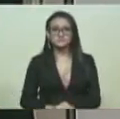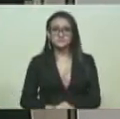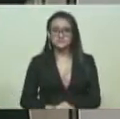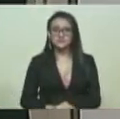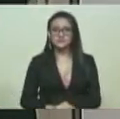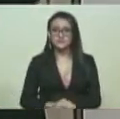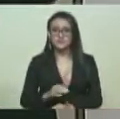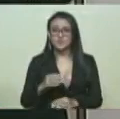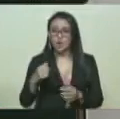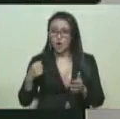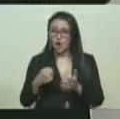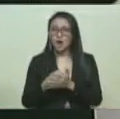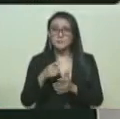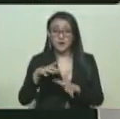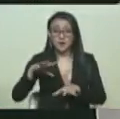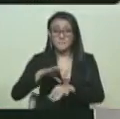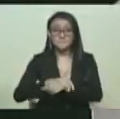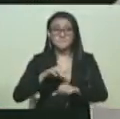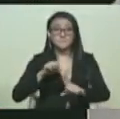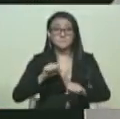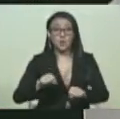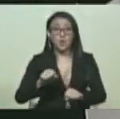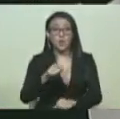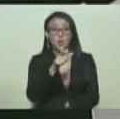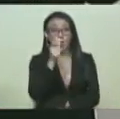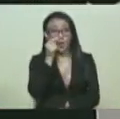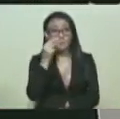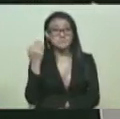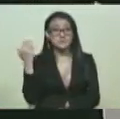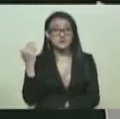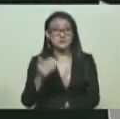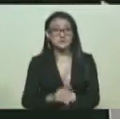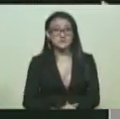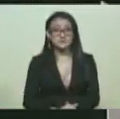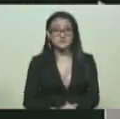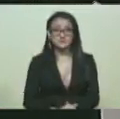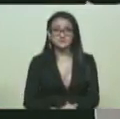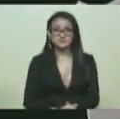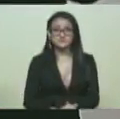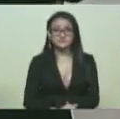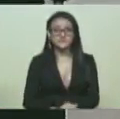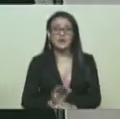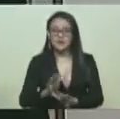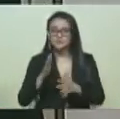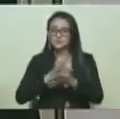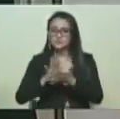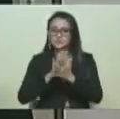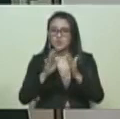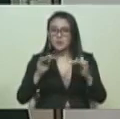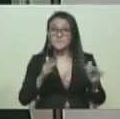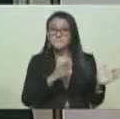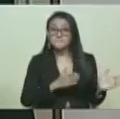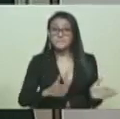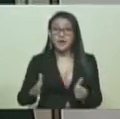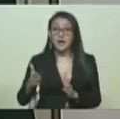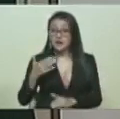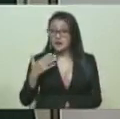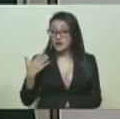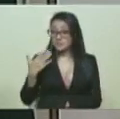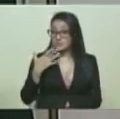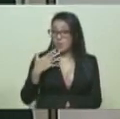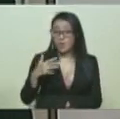golpe con la captura de este sujeto y la neutralización de los planes que estaban en marcha.